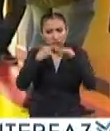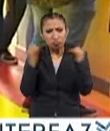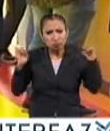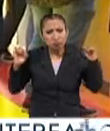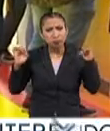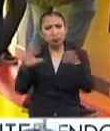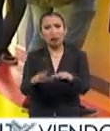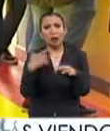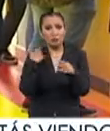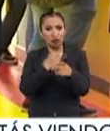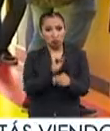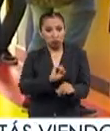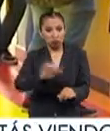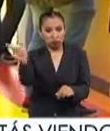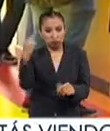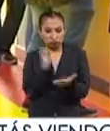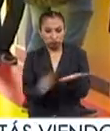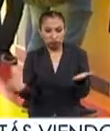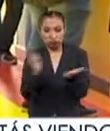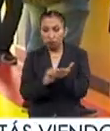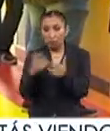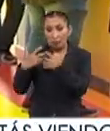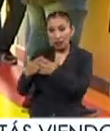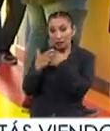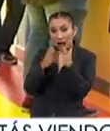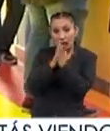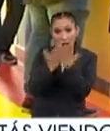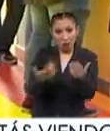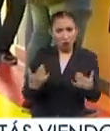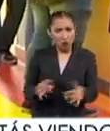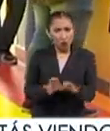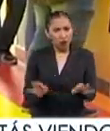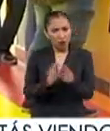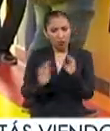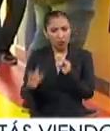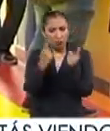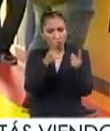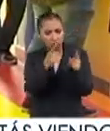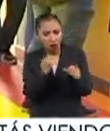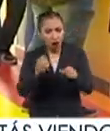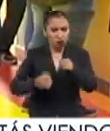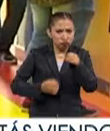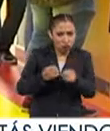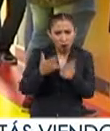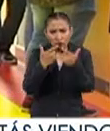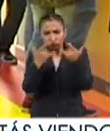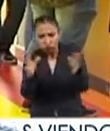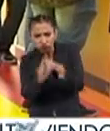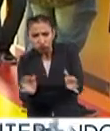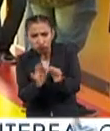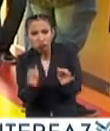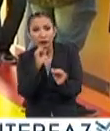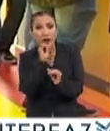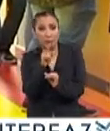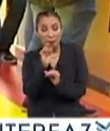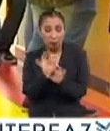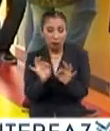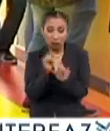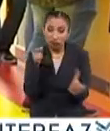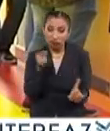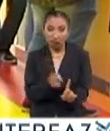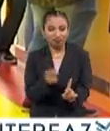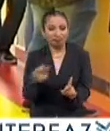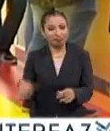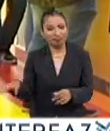reúnen escritores importantes, editoriales importantes, músicos, actores, cuentacuentos y sobre todo lo más